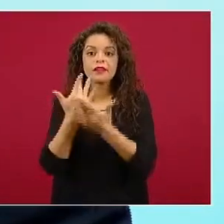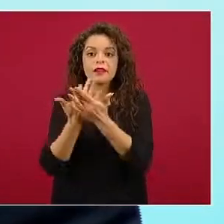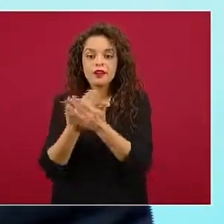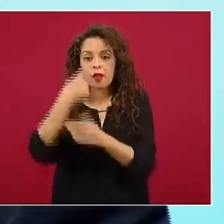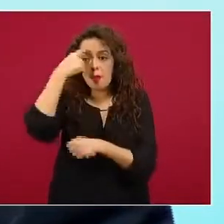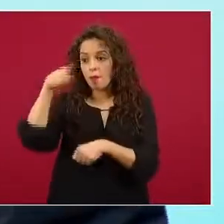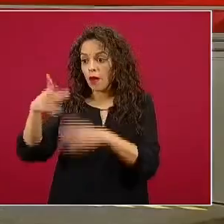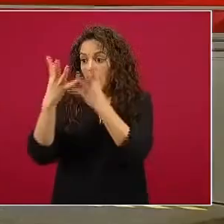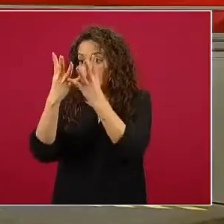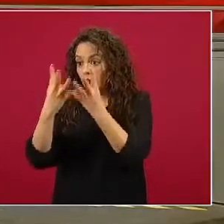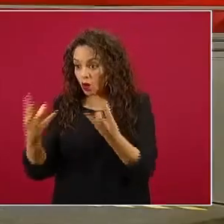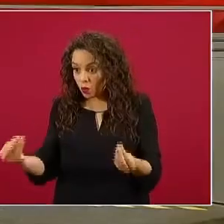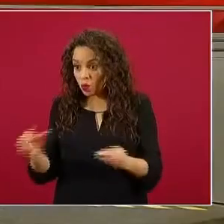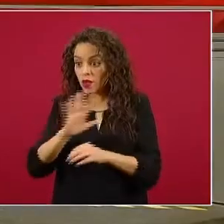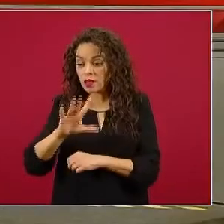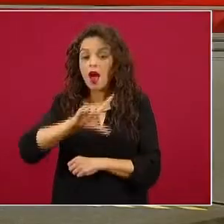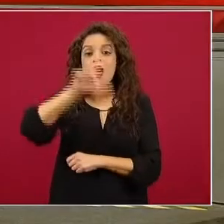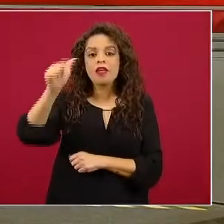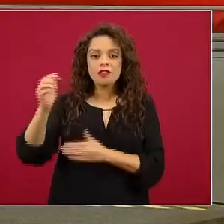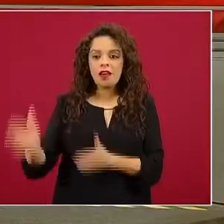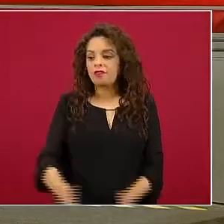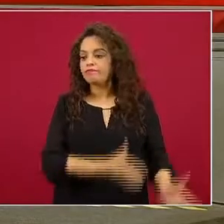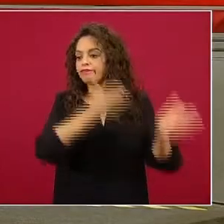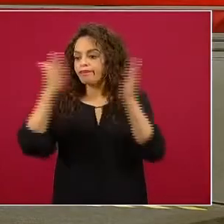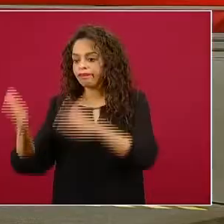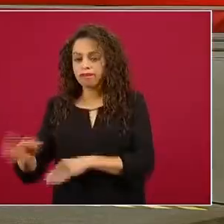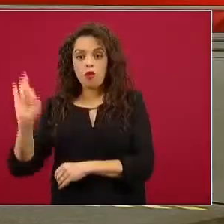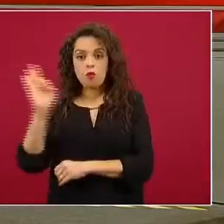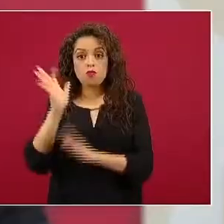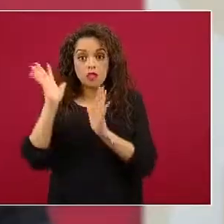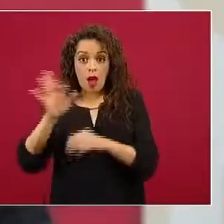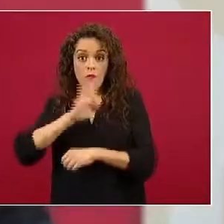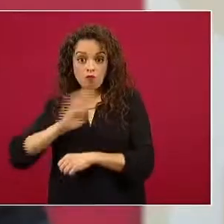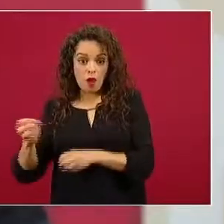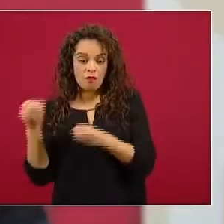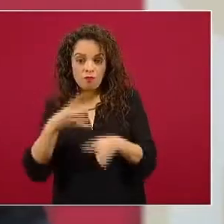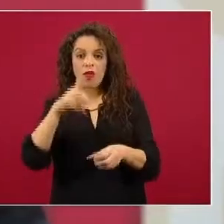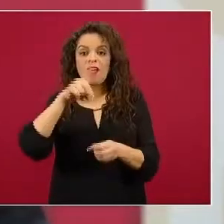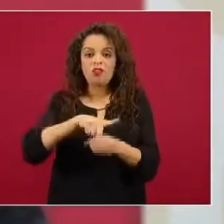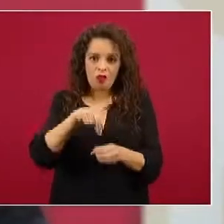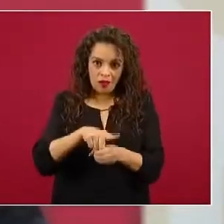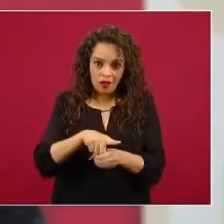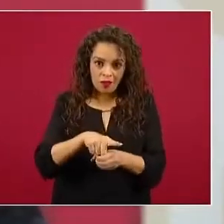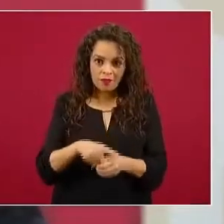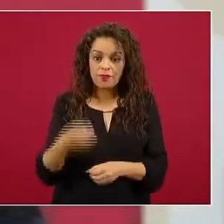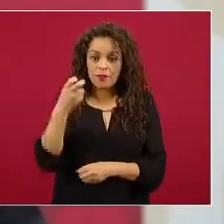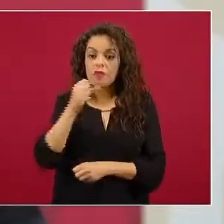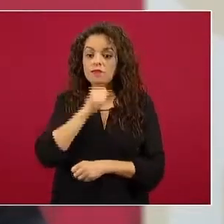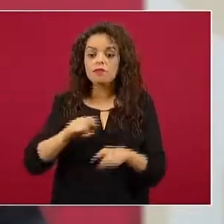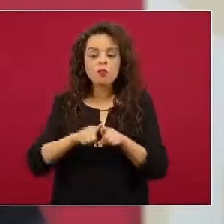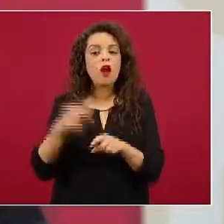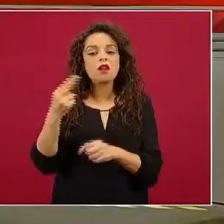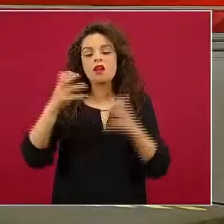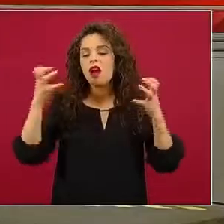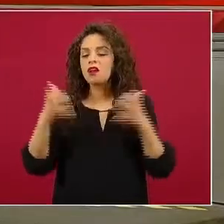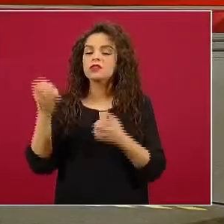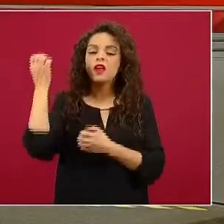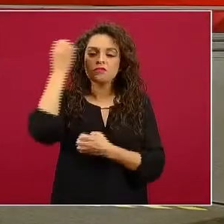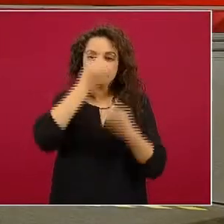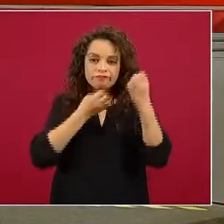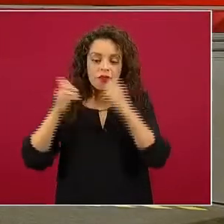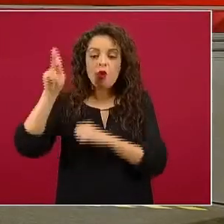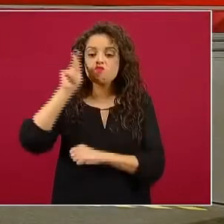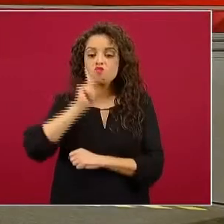donar. Ante un donador fallecido, de una persona que fallece, se tienen que hacer las mismas escrutinio, las mismas pruebas, y